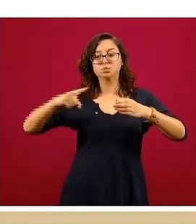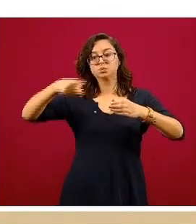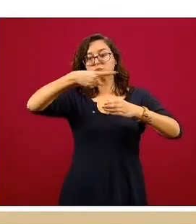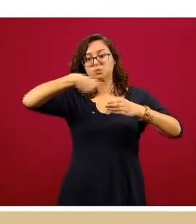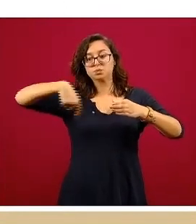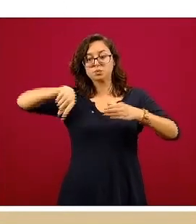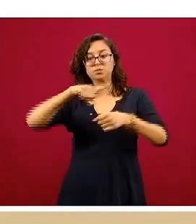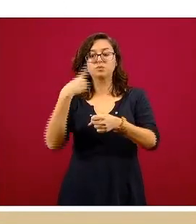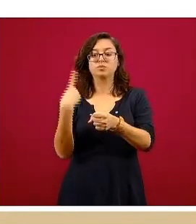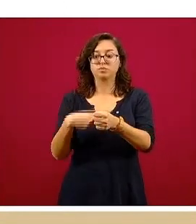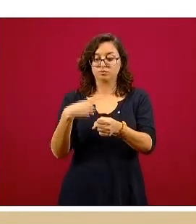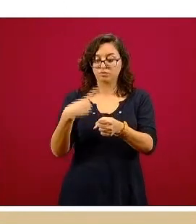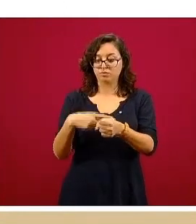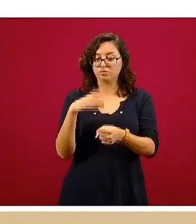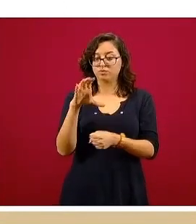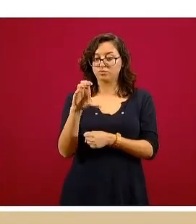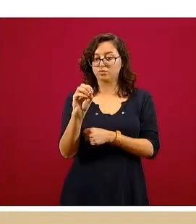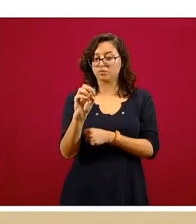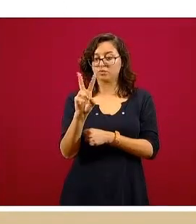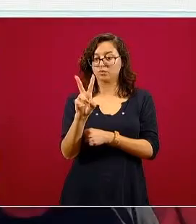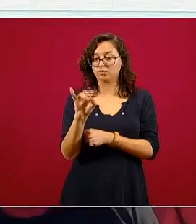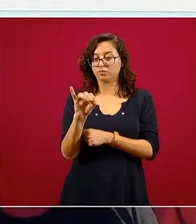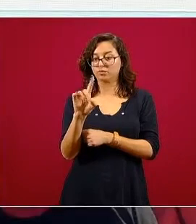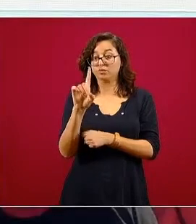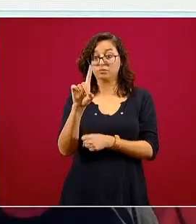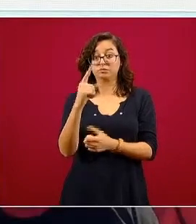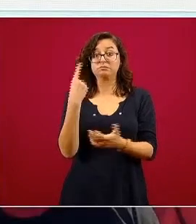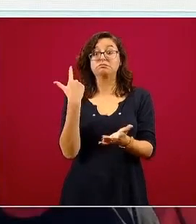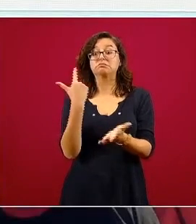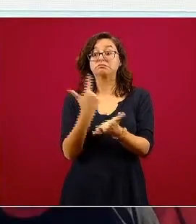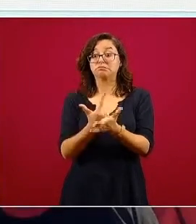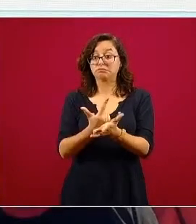con enfermedad COVID-19 graves.